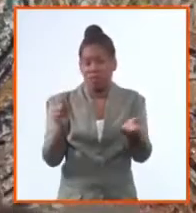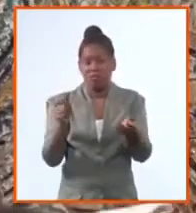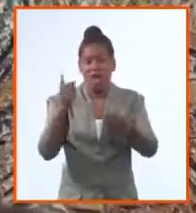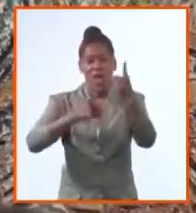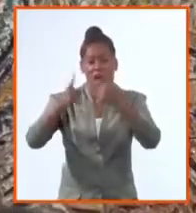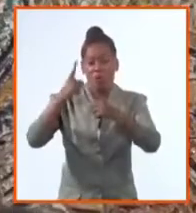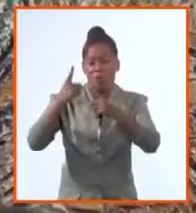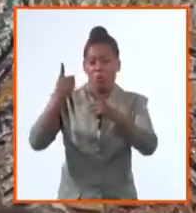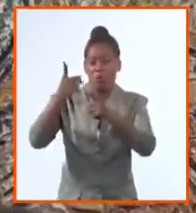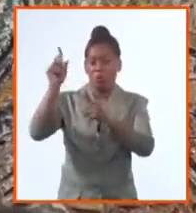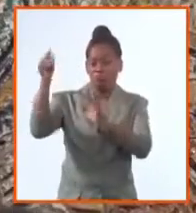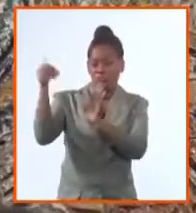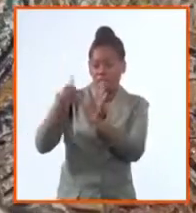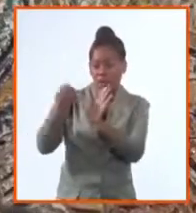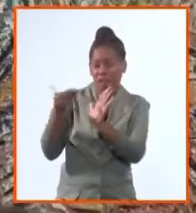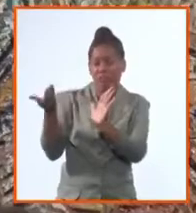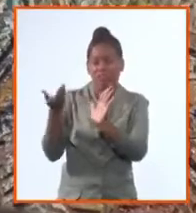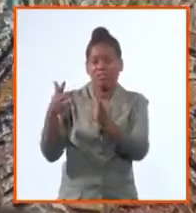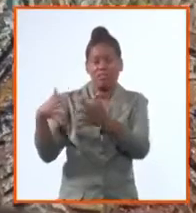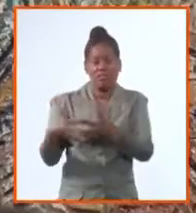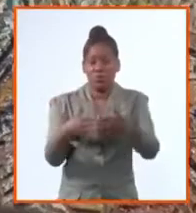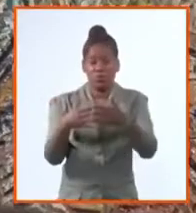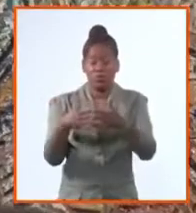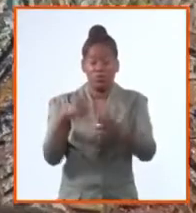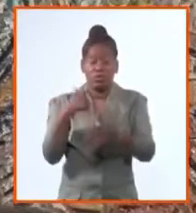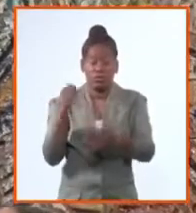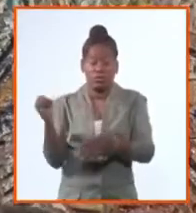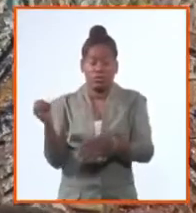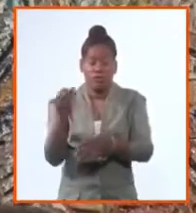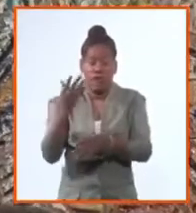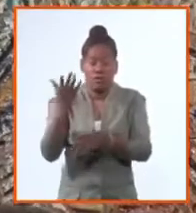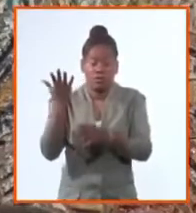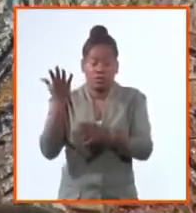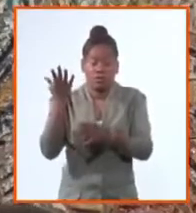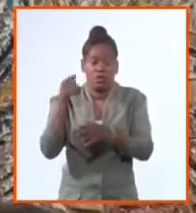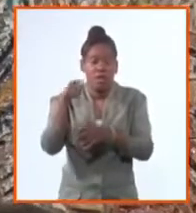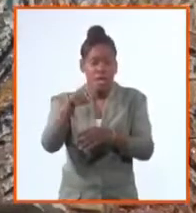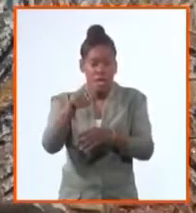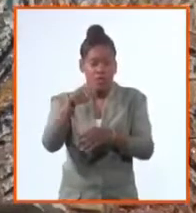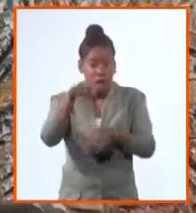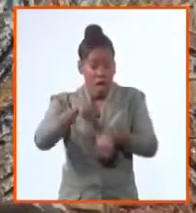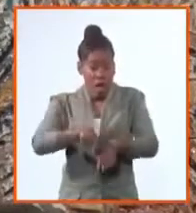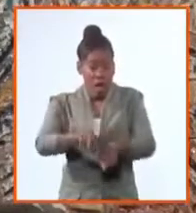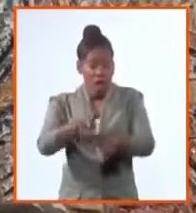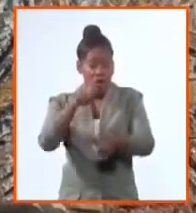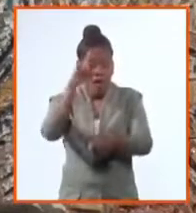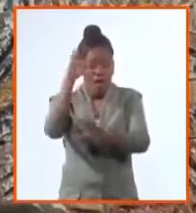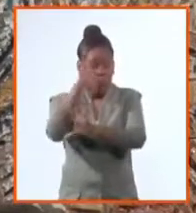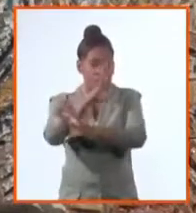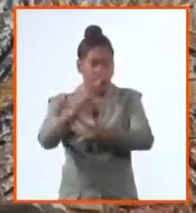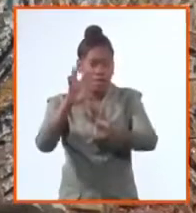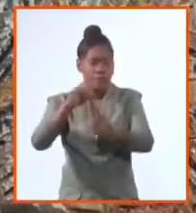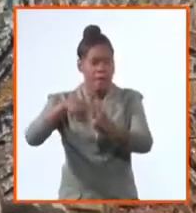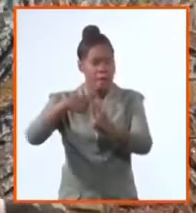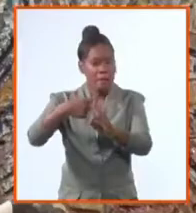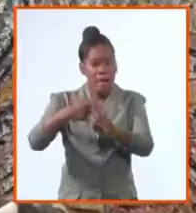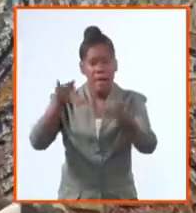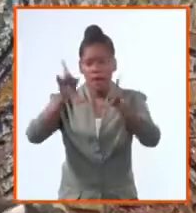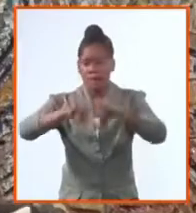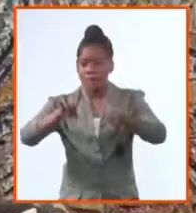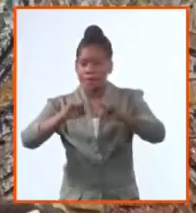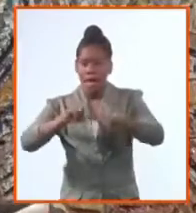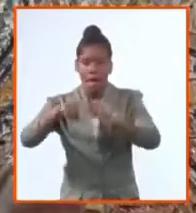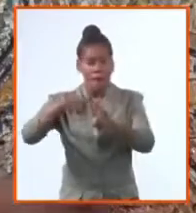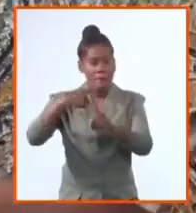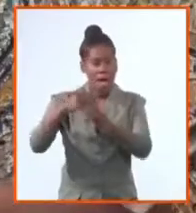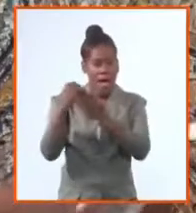de difamación y todos los problemas económicos financieros, ser más robusto. Y además uno va sintiendo también una seguridad